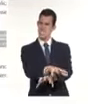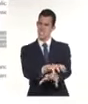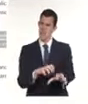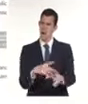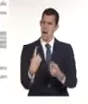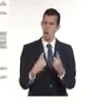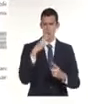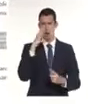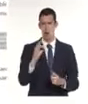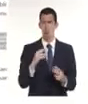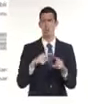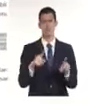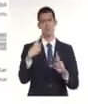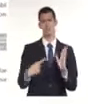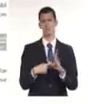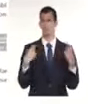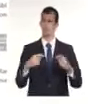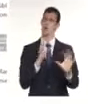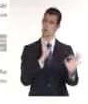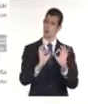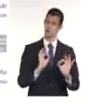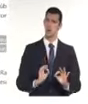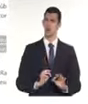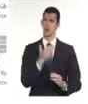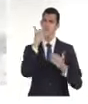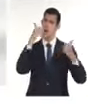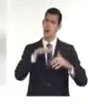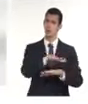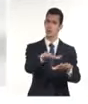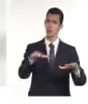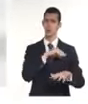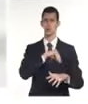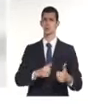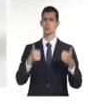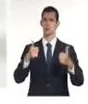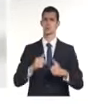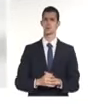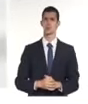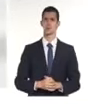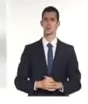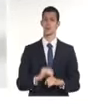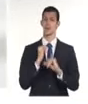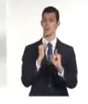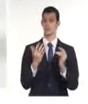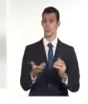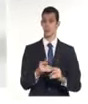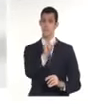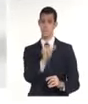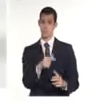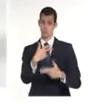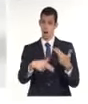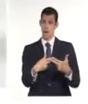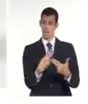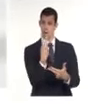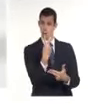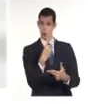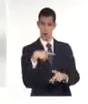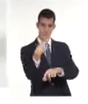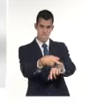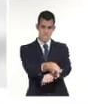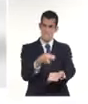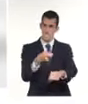posible. Según la nota publicada por el Ministerio de Agricultura, se aplicaron multas de 3,000 pesos cubanos a los dos artistas